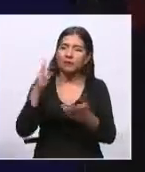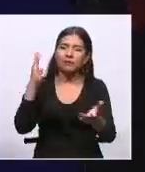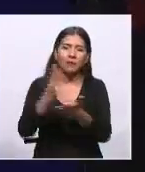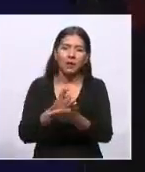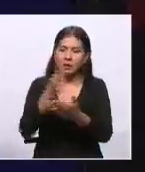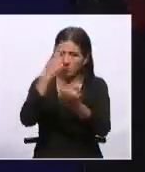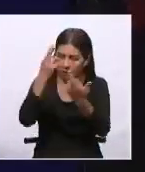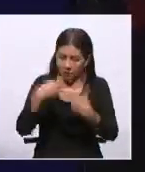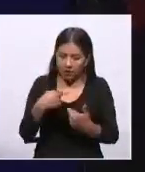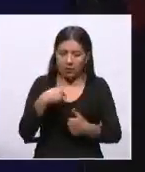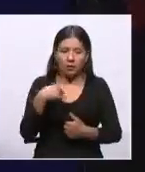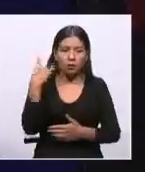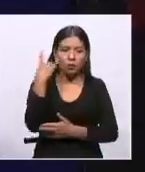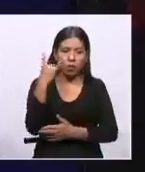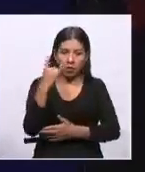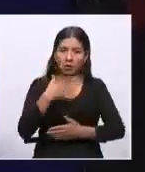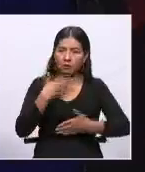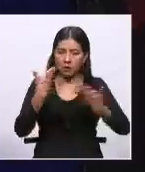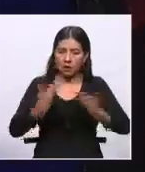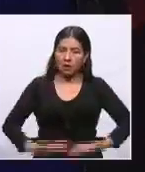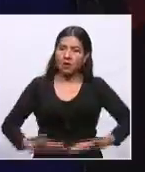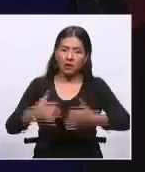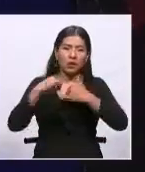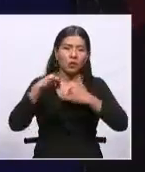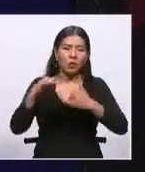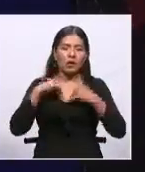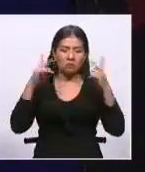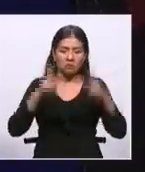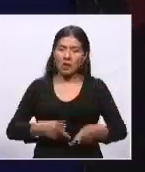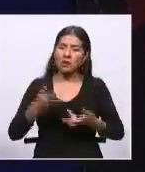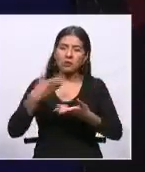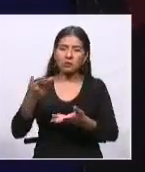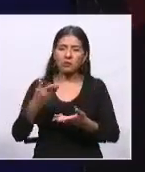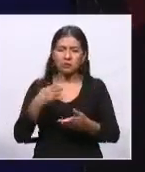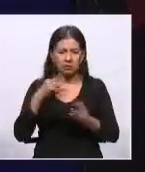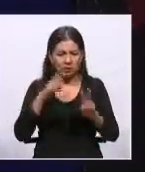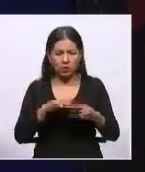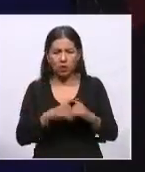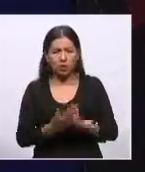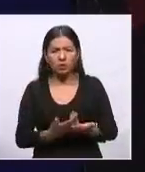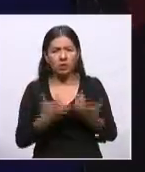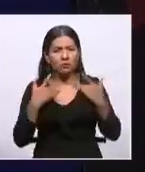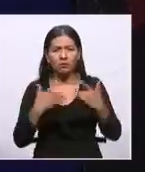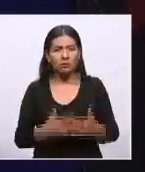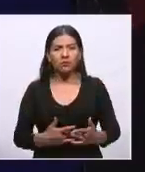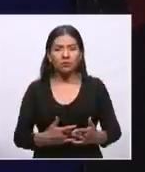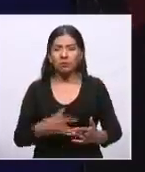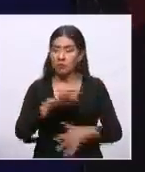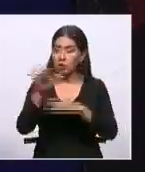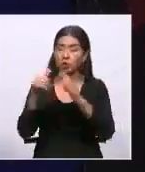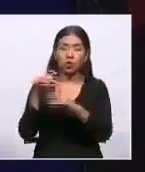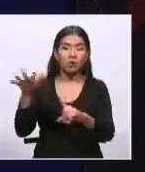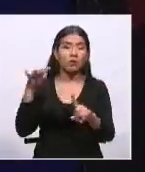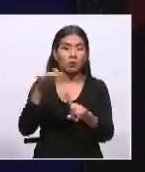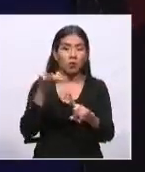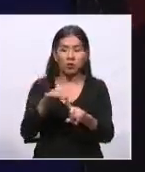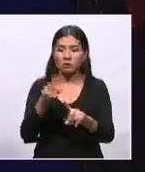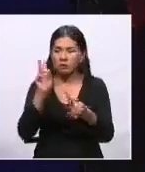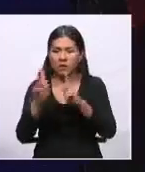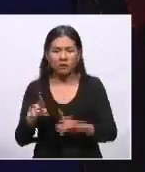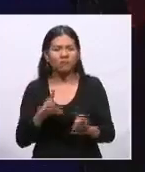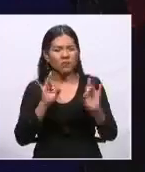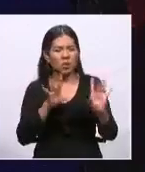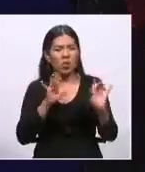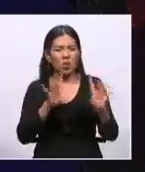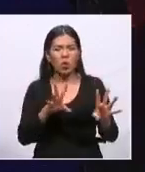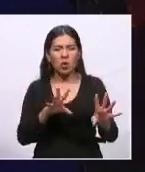los trate como bolivianos, que por favor los trate como personas. Es absolutamente indignante. Esos hechos, esa rabia